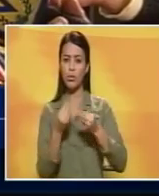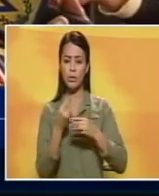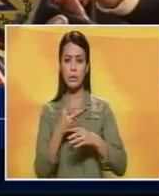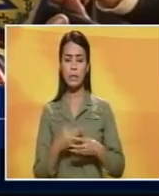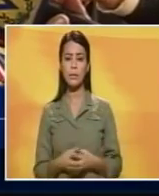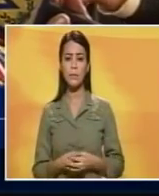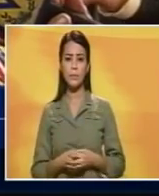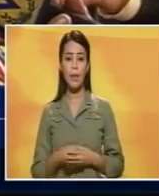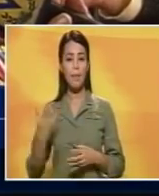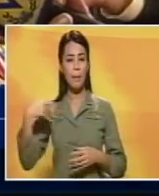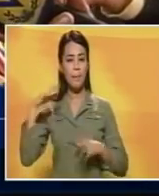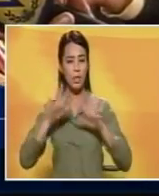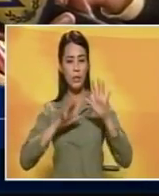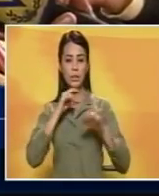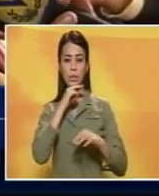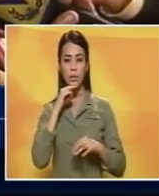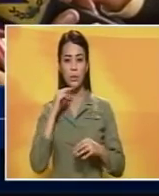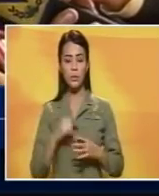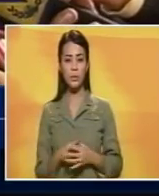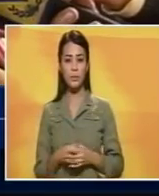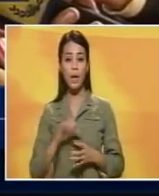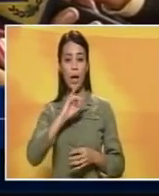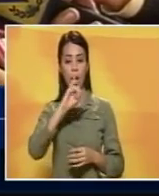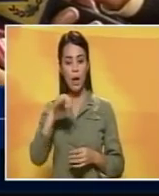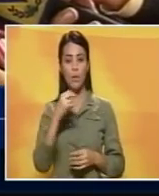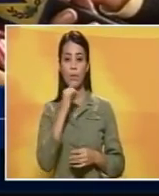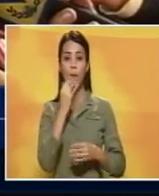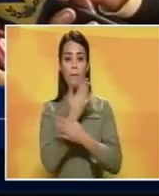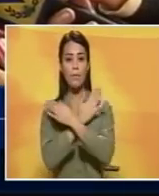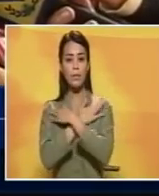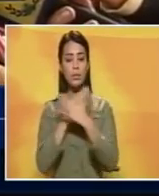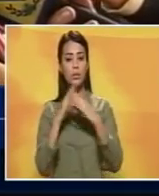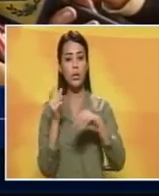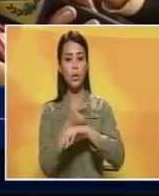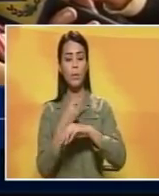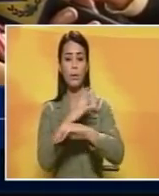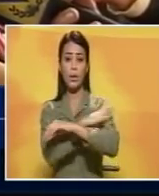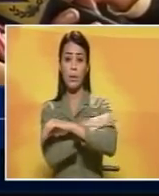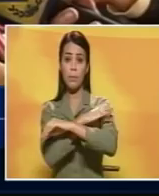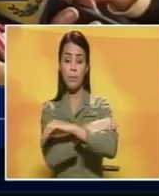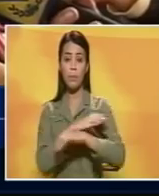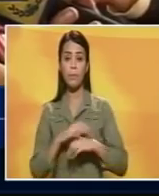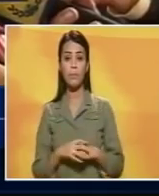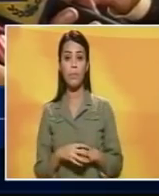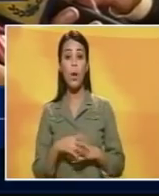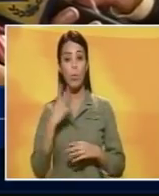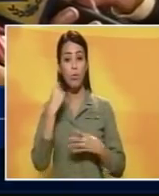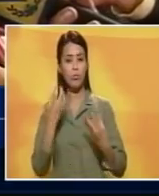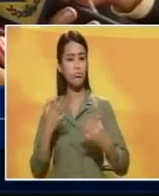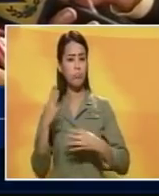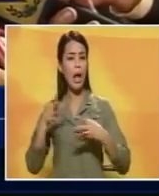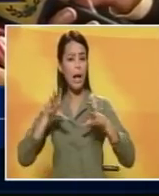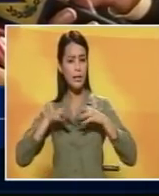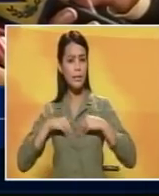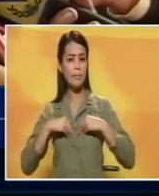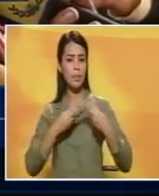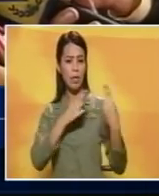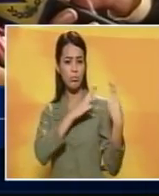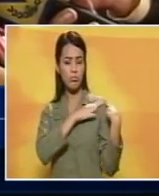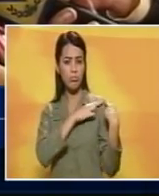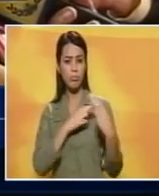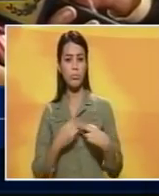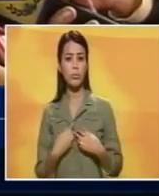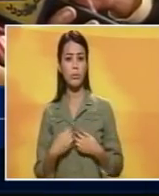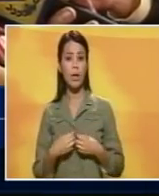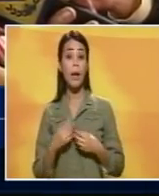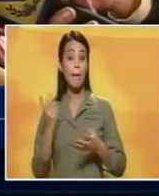elecciones regionales del pasado 15 de octubre. Agua además felicitó a los gobernadores de la oposición por entender que para ejercer el cargo público deberían